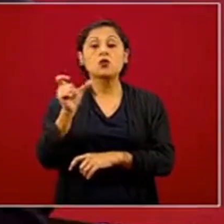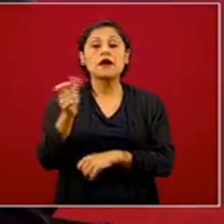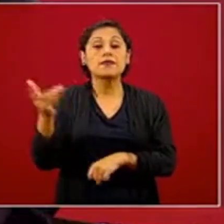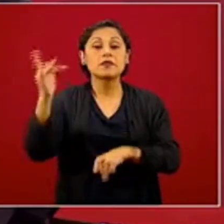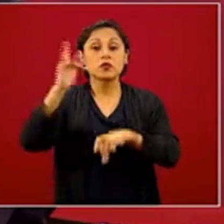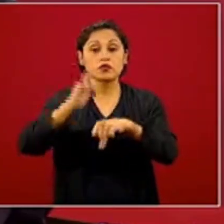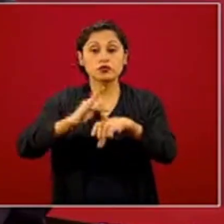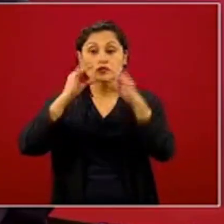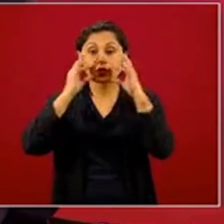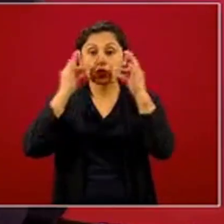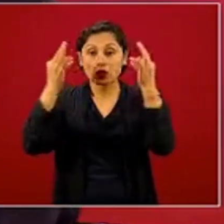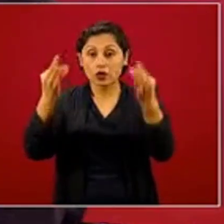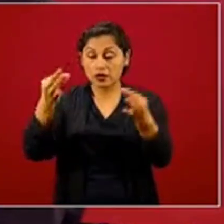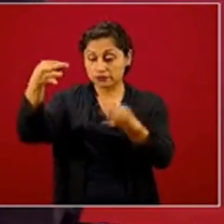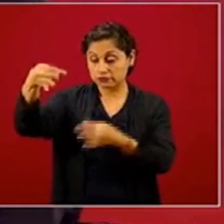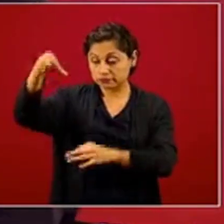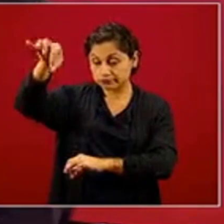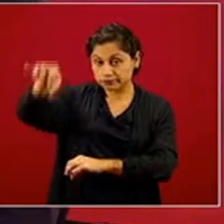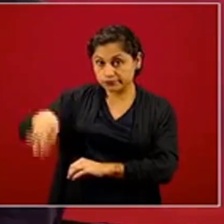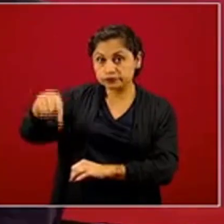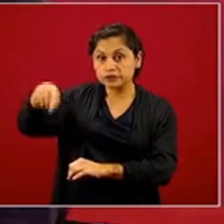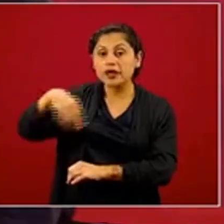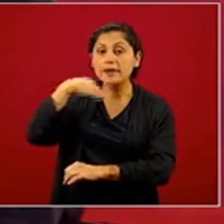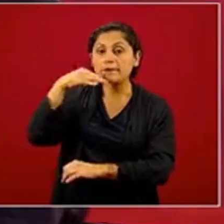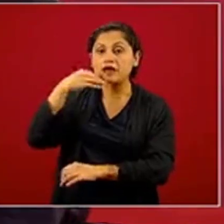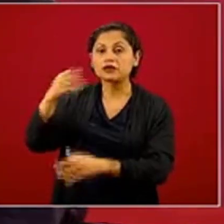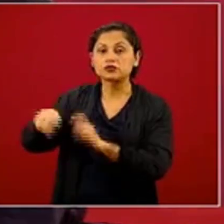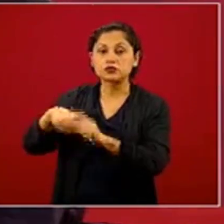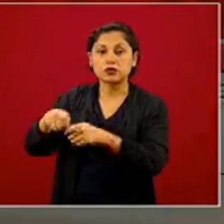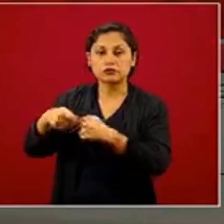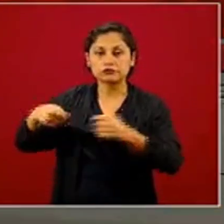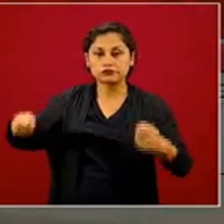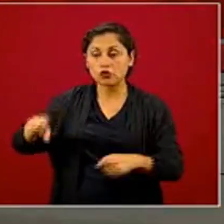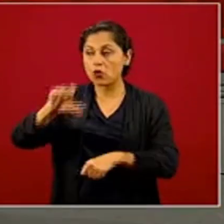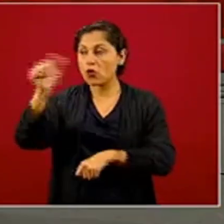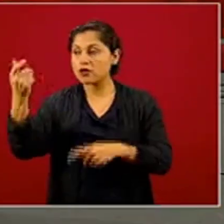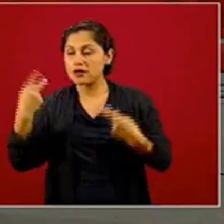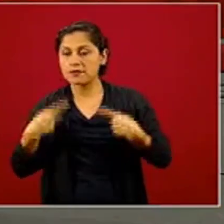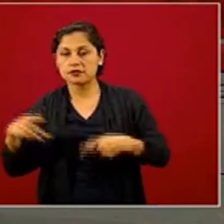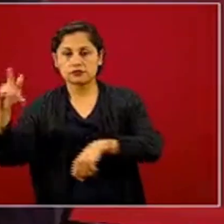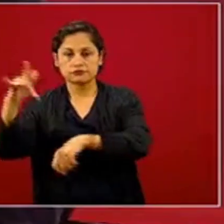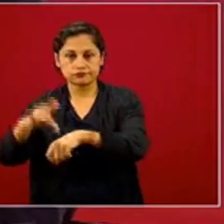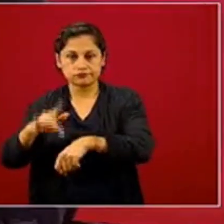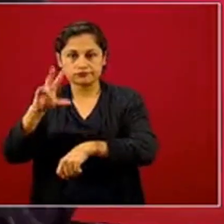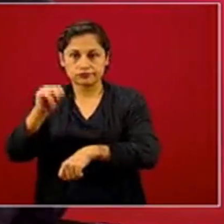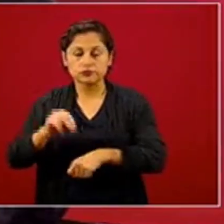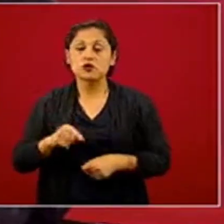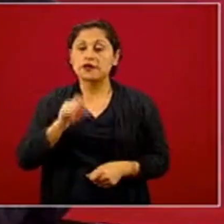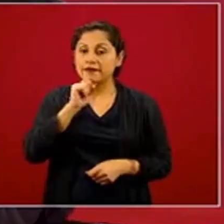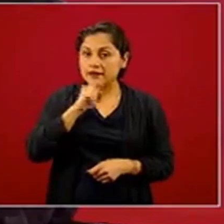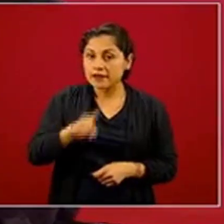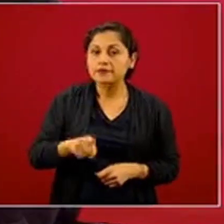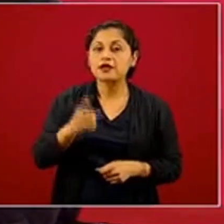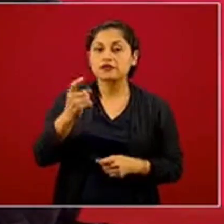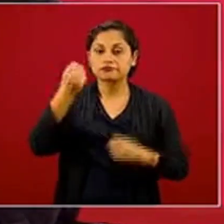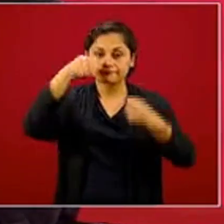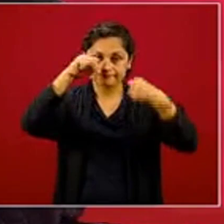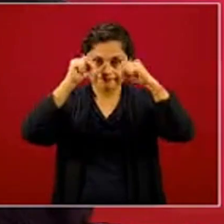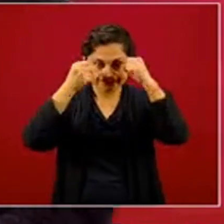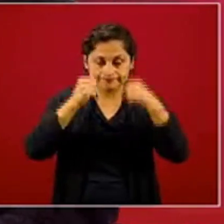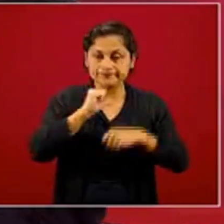del cubrebocas lo tiren en un sitio seguro para que no lo vaya a agarrar nadie más, que no se tallen los ojos, etcétera, etcétera,